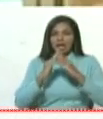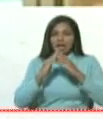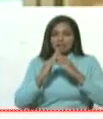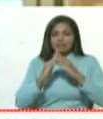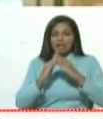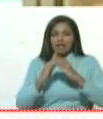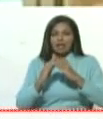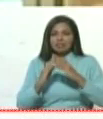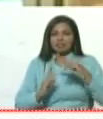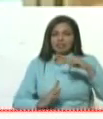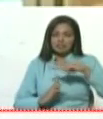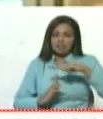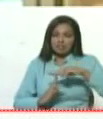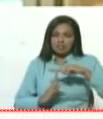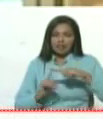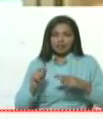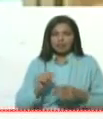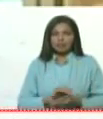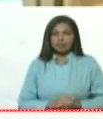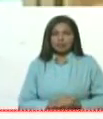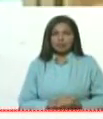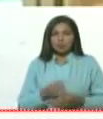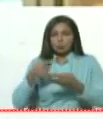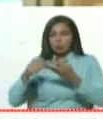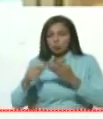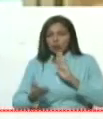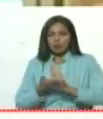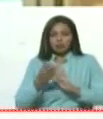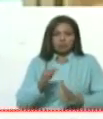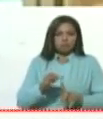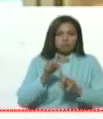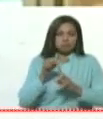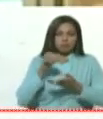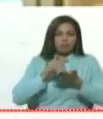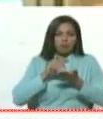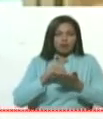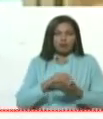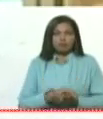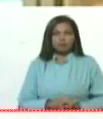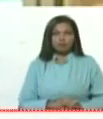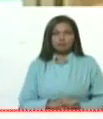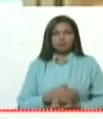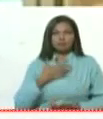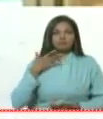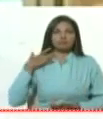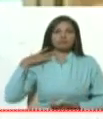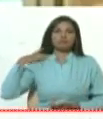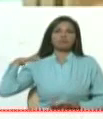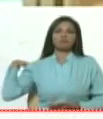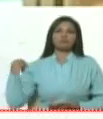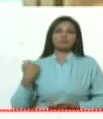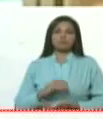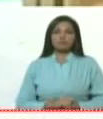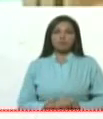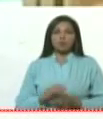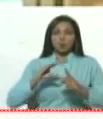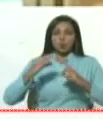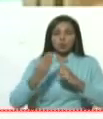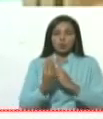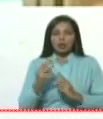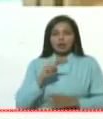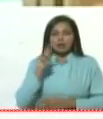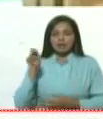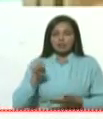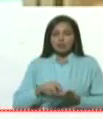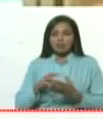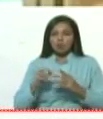Cristóbal, aprobado. Estas son las prioridades que se han establecido en el diálogo cultural nacional, en el